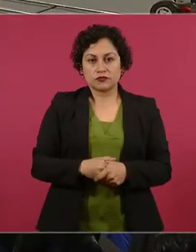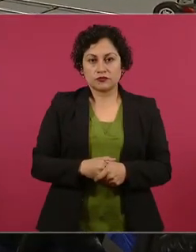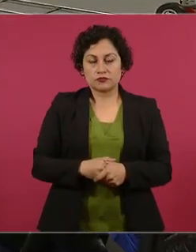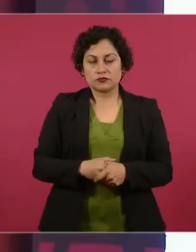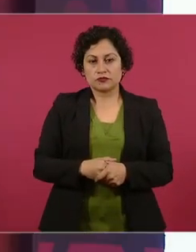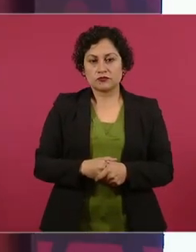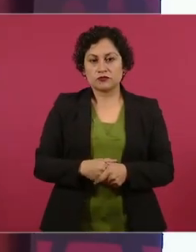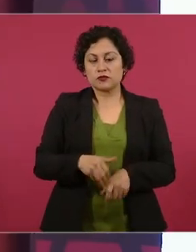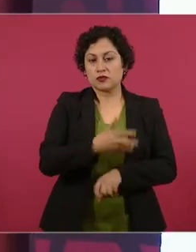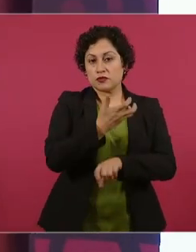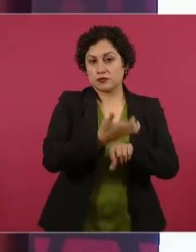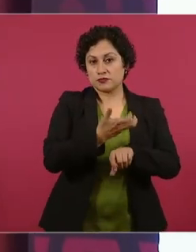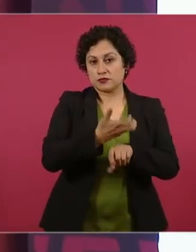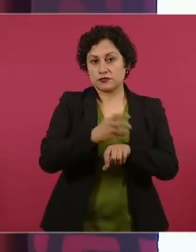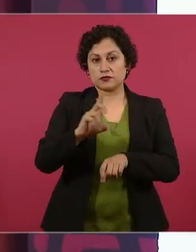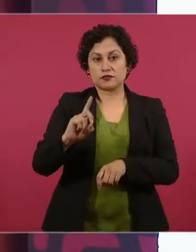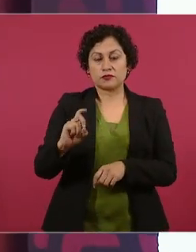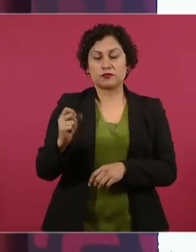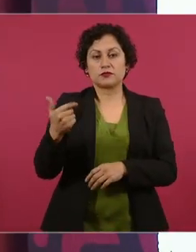Estados Unidos 37,